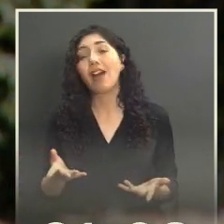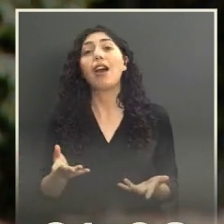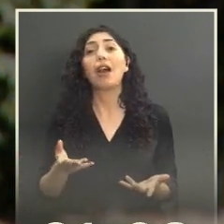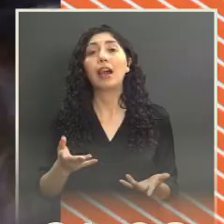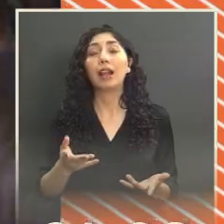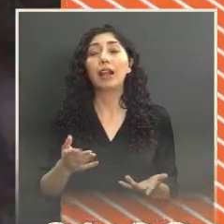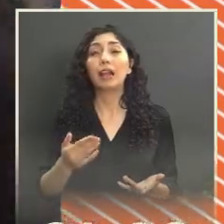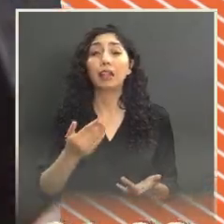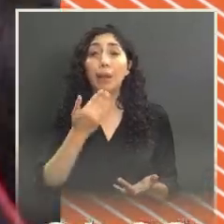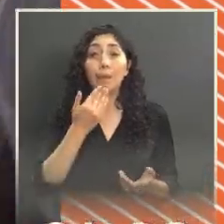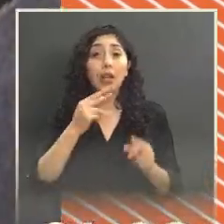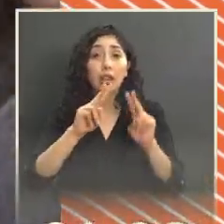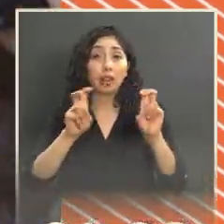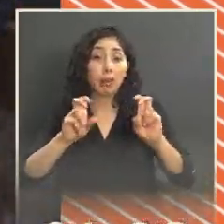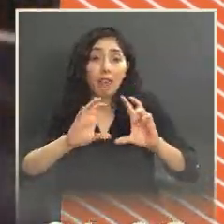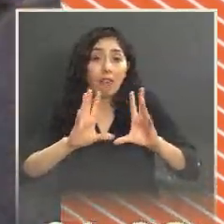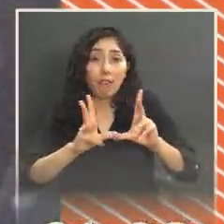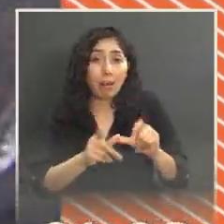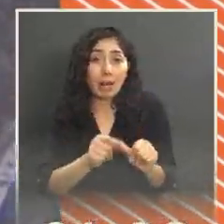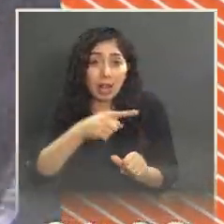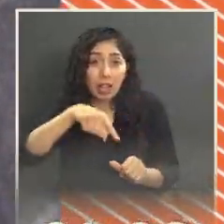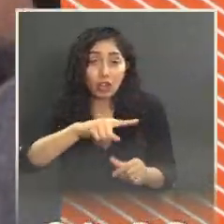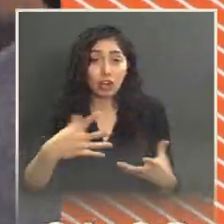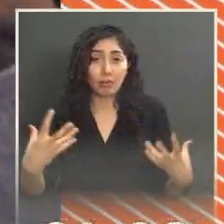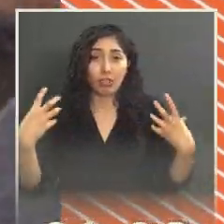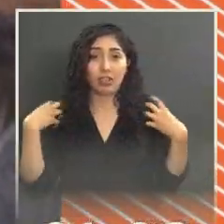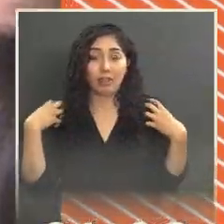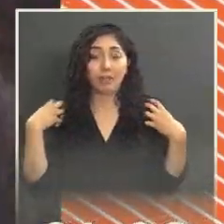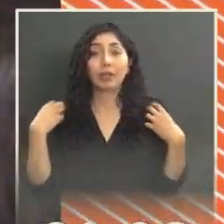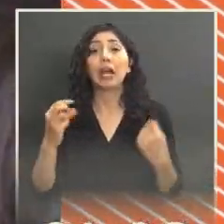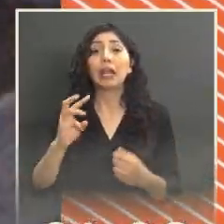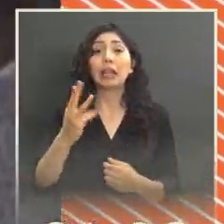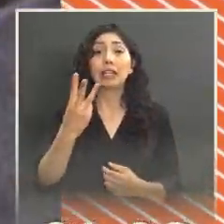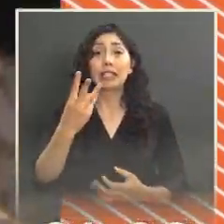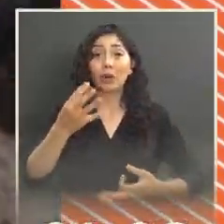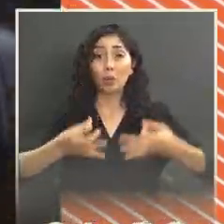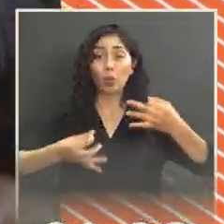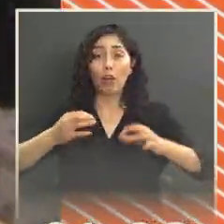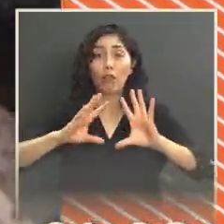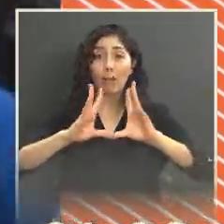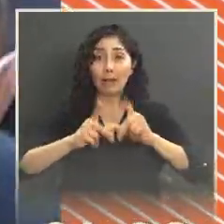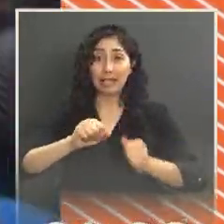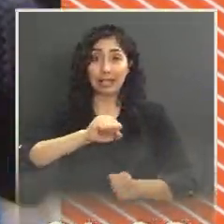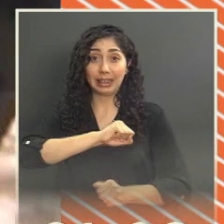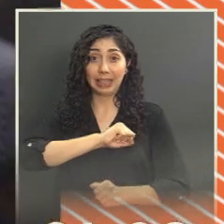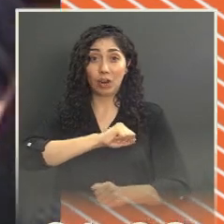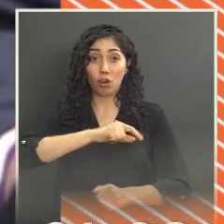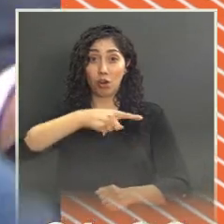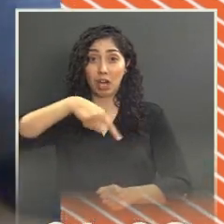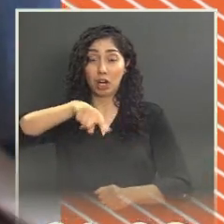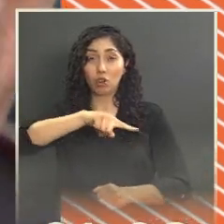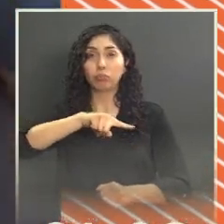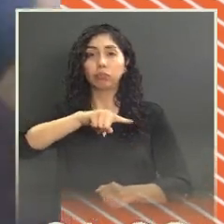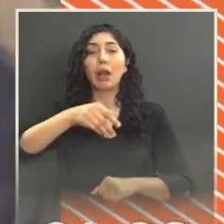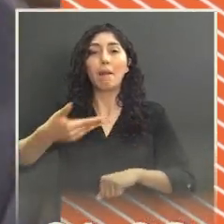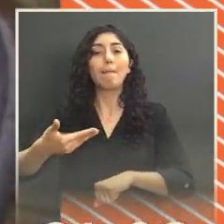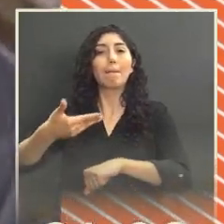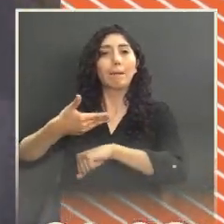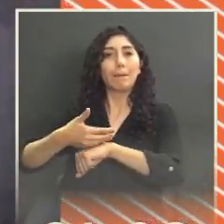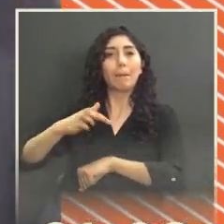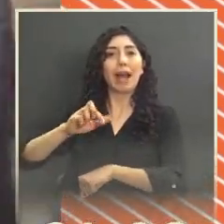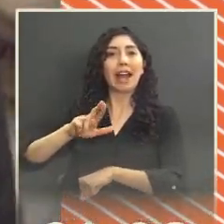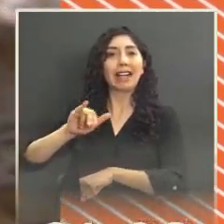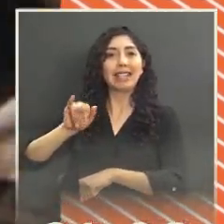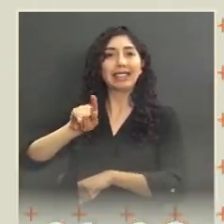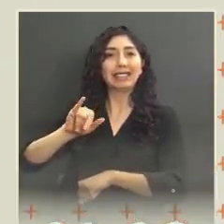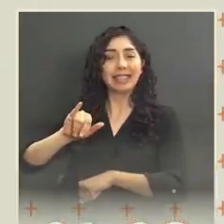es de familia. Sin embargo, fue el mismo tercer juzgado de familia de Santiago el que desechó la solicitud presentada por Parisi el jueves pasado